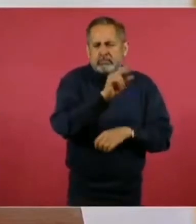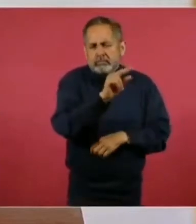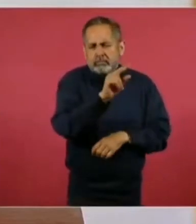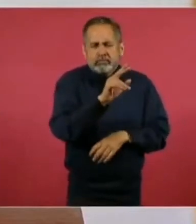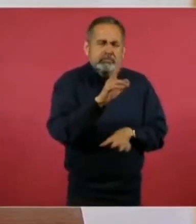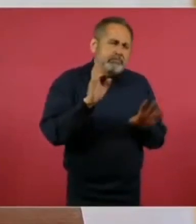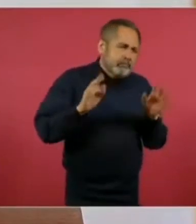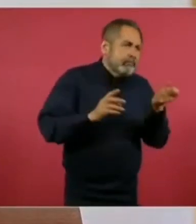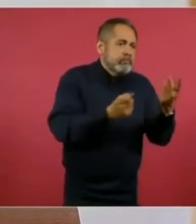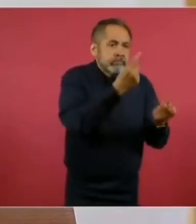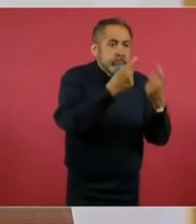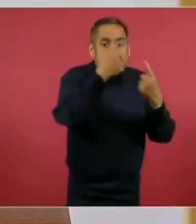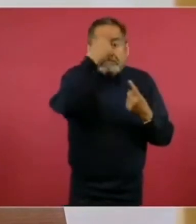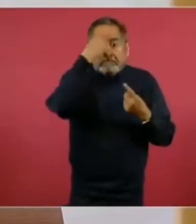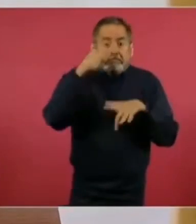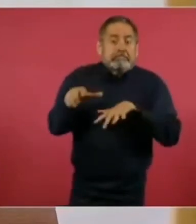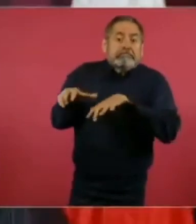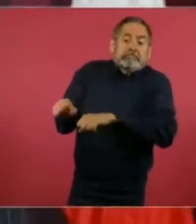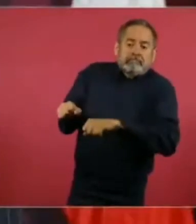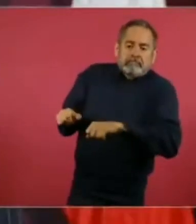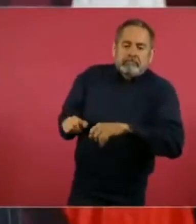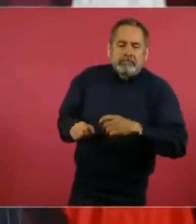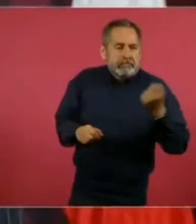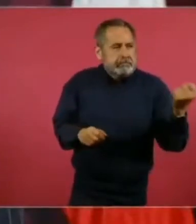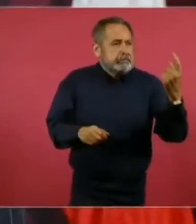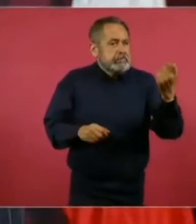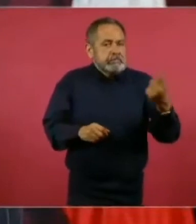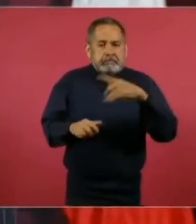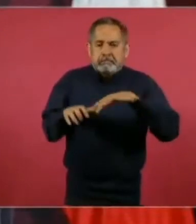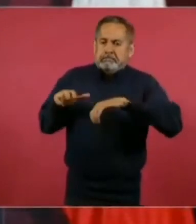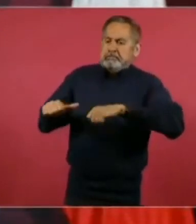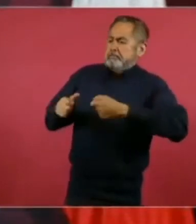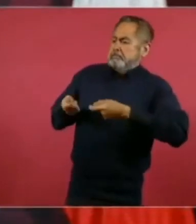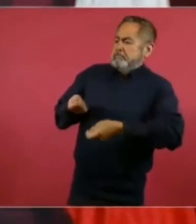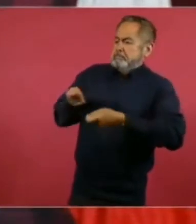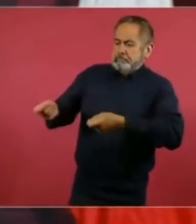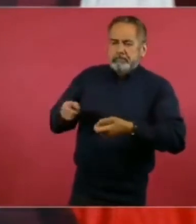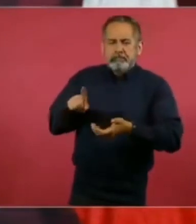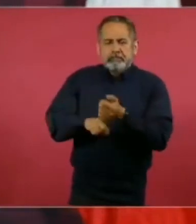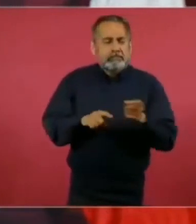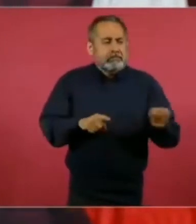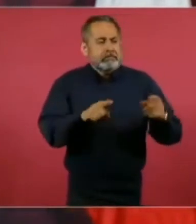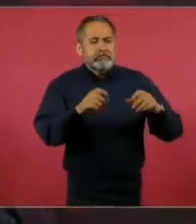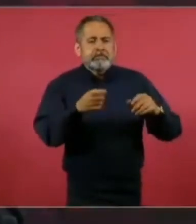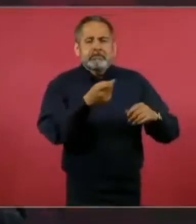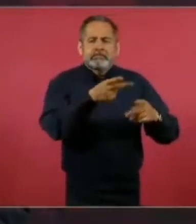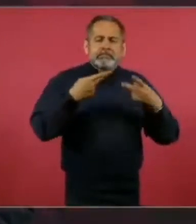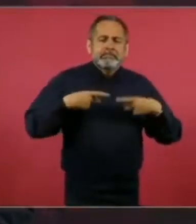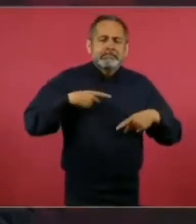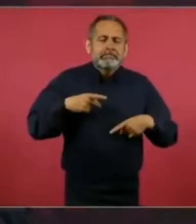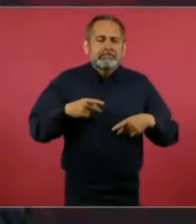presidente Biden, pero sí en algunos políticos, congresistas,